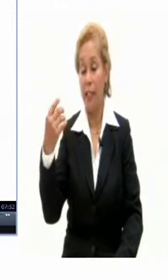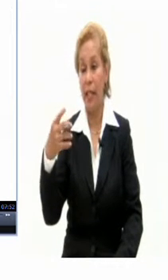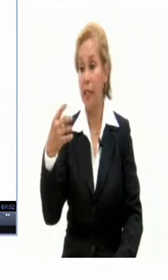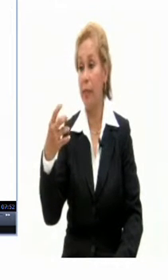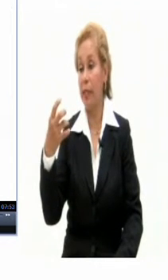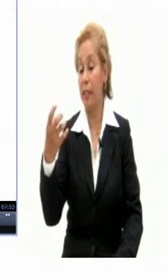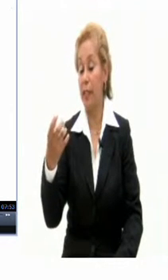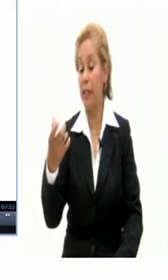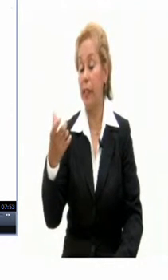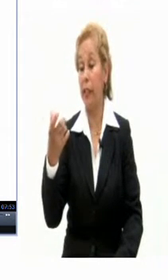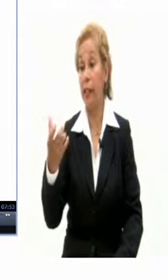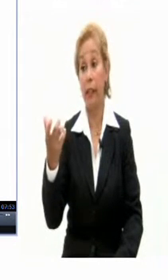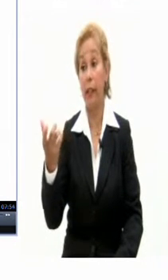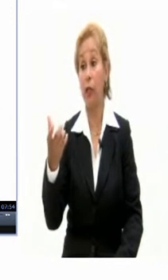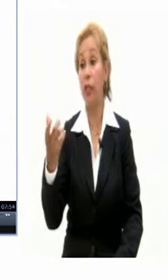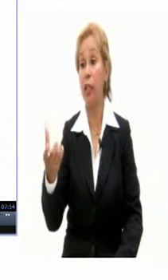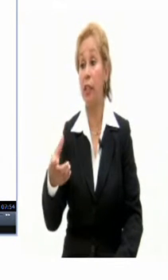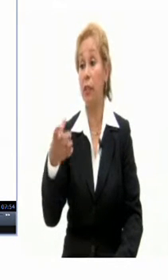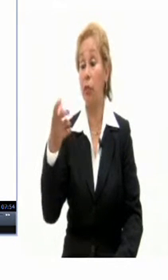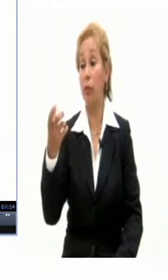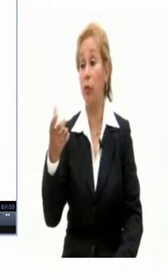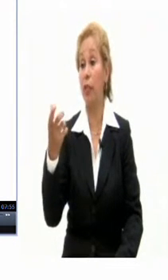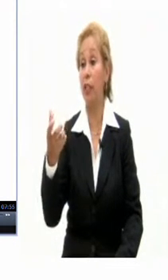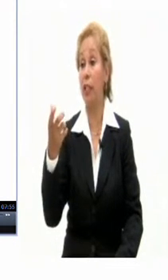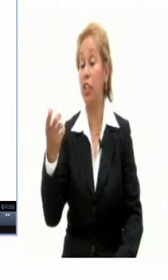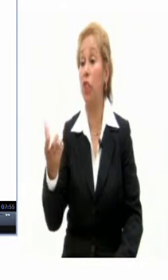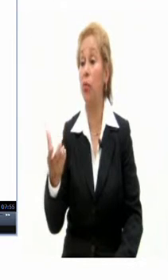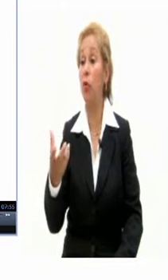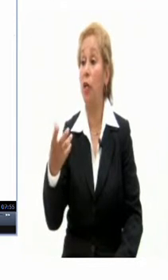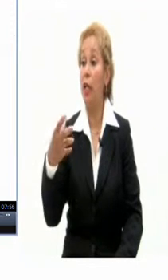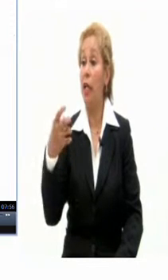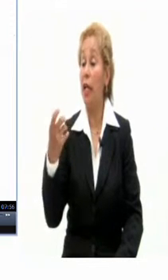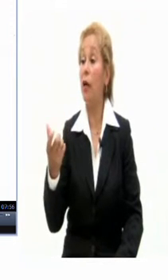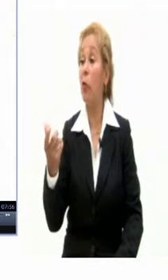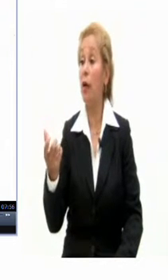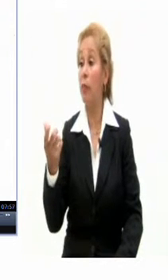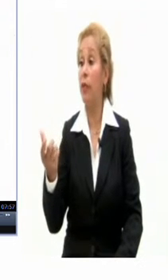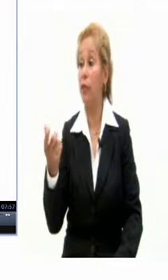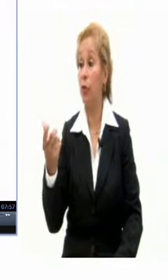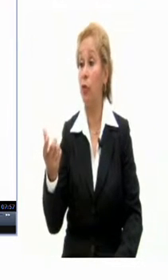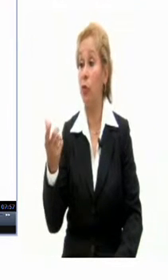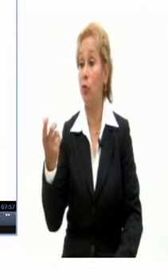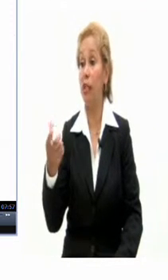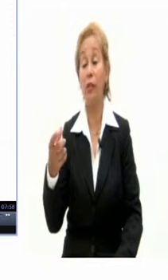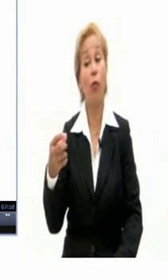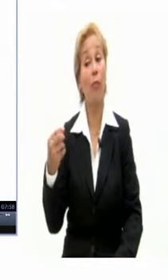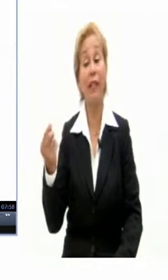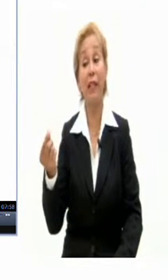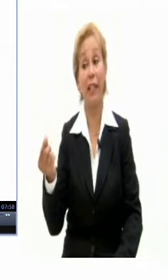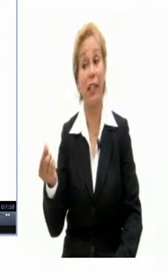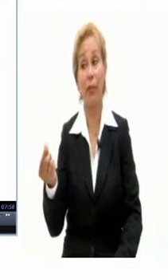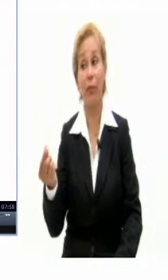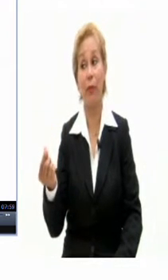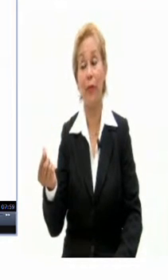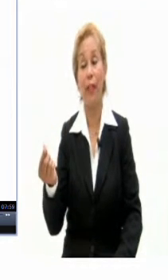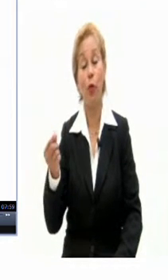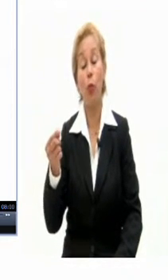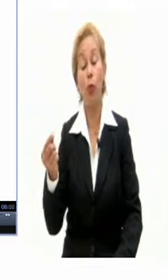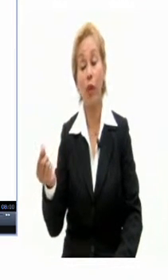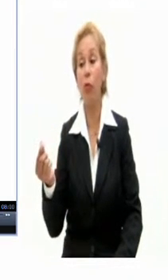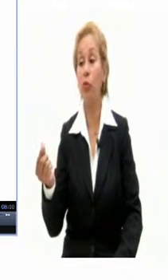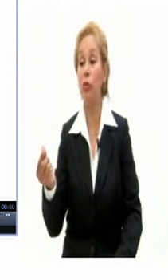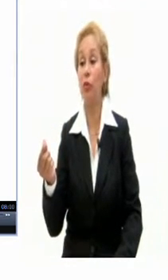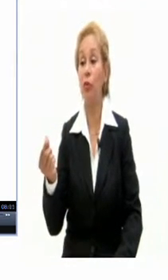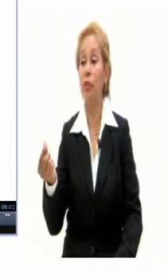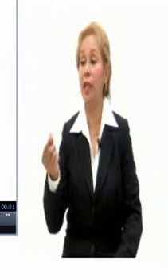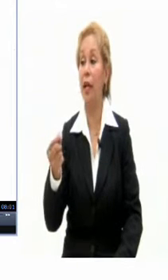investigación. Ya debe de tener ustedes el correspondiente archivo en la cual, pues, ¿no?, ustedes no pierdan el tiempo.